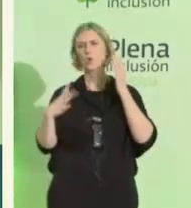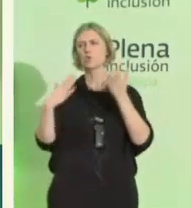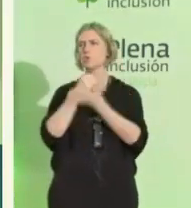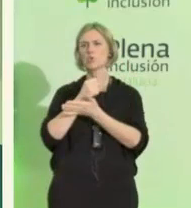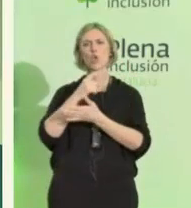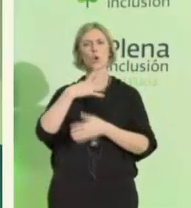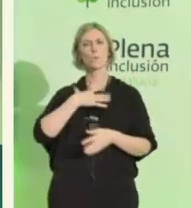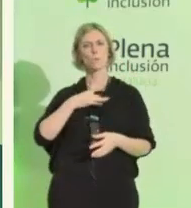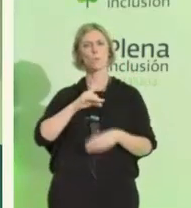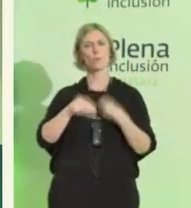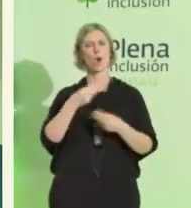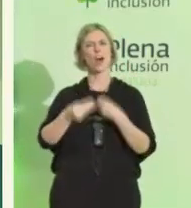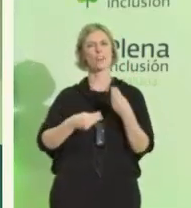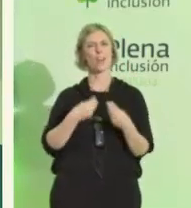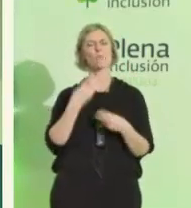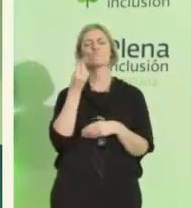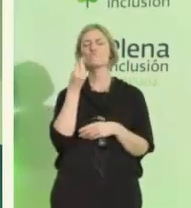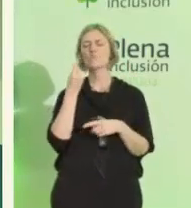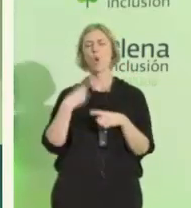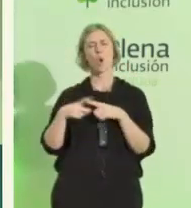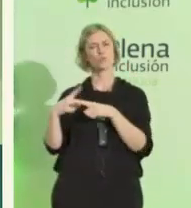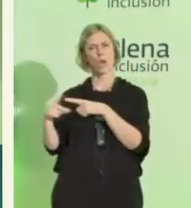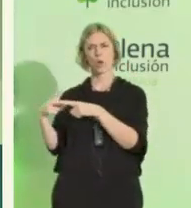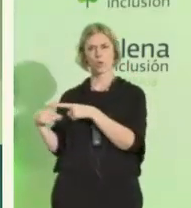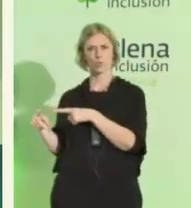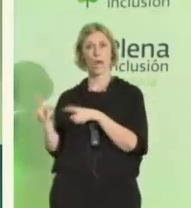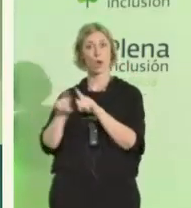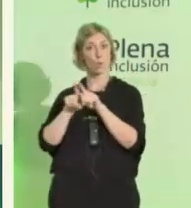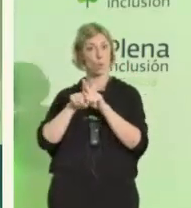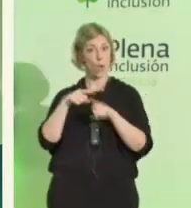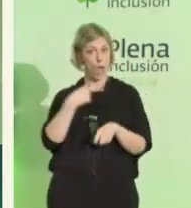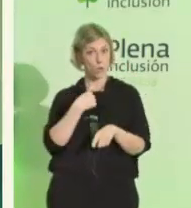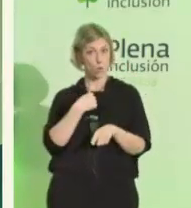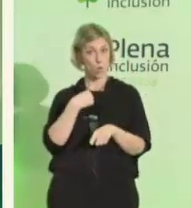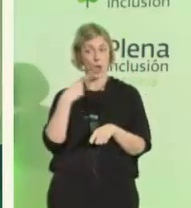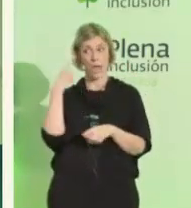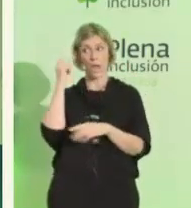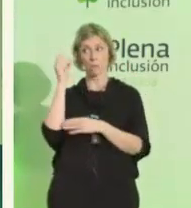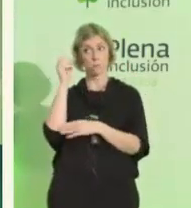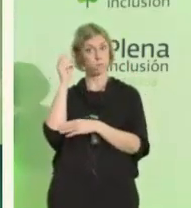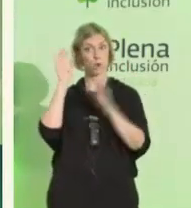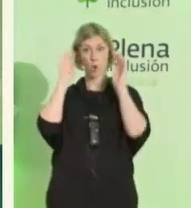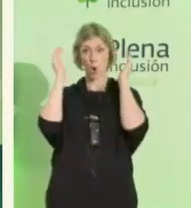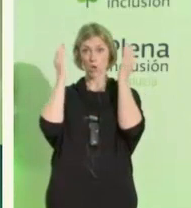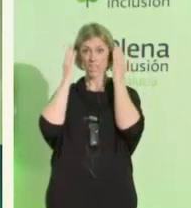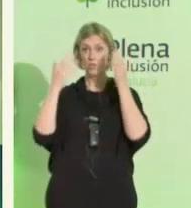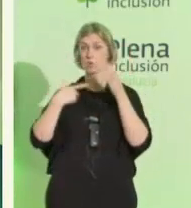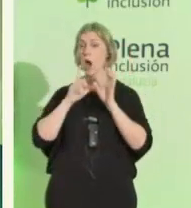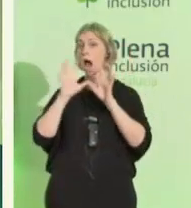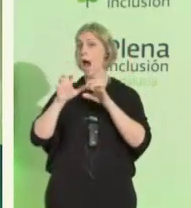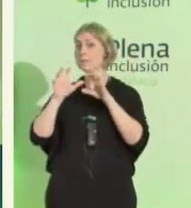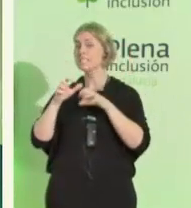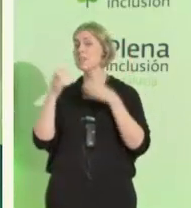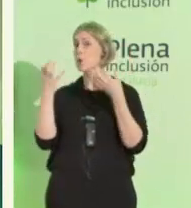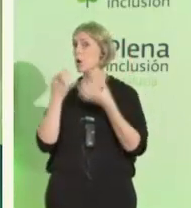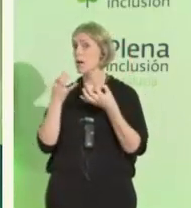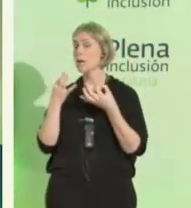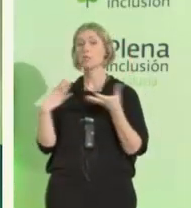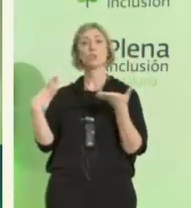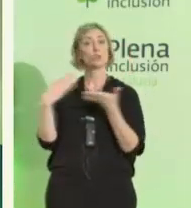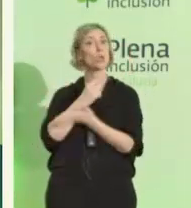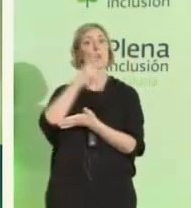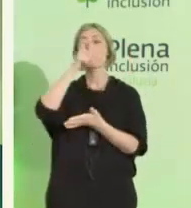y como yo aprendí en esta jornada como dije antes y todo somos